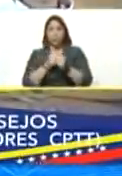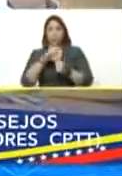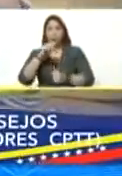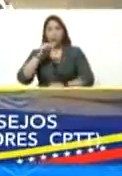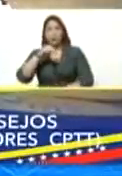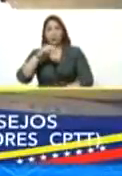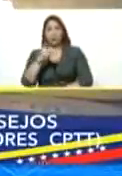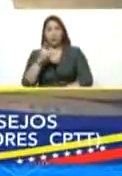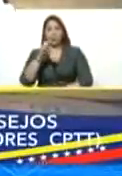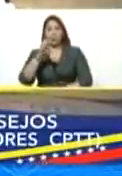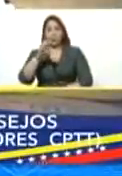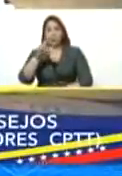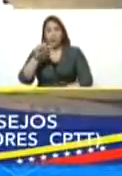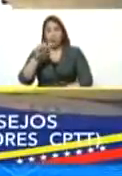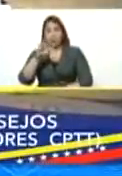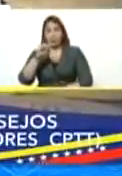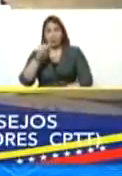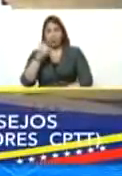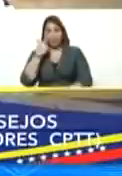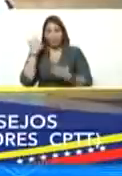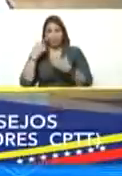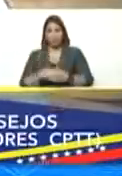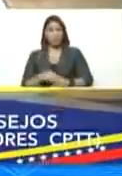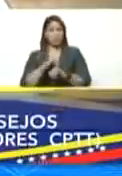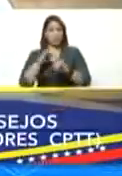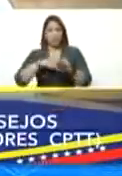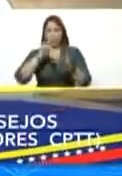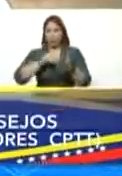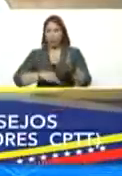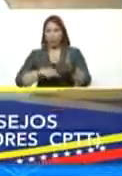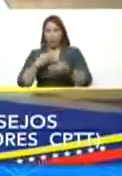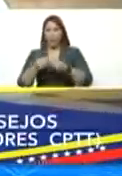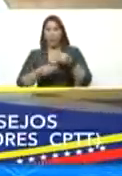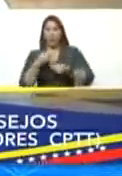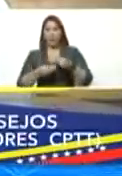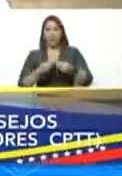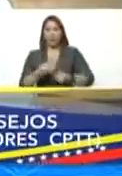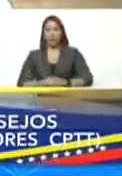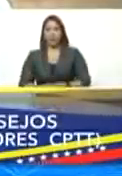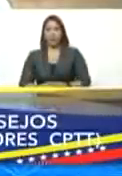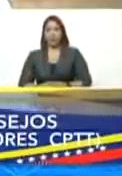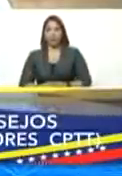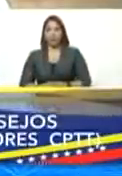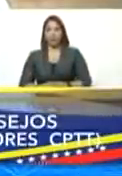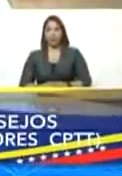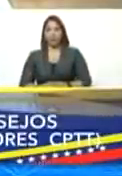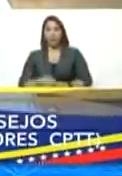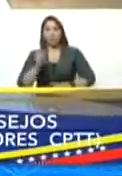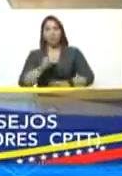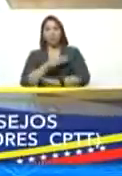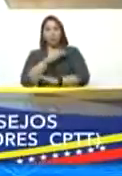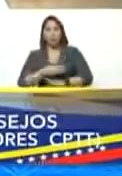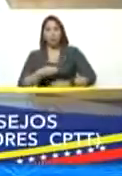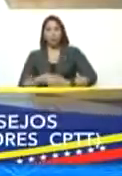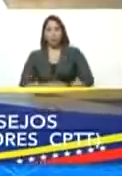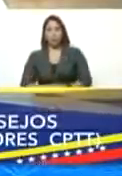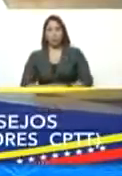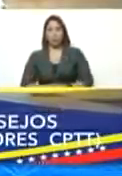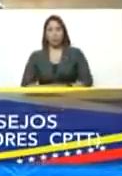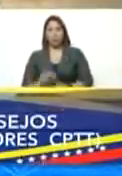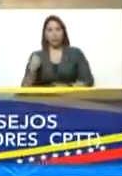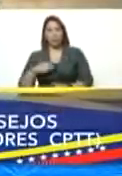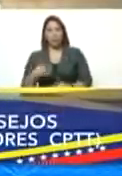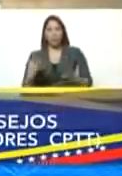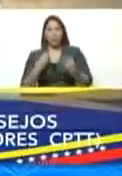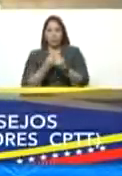ahí. Ya la contratamos para hacer la renovación de la cuña. Bueno, mi abrazo y mi saludo. Me hubiera gustado tenerla aquí